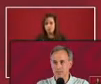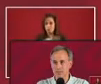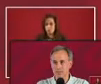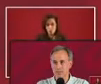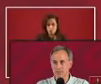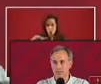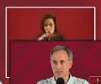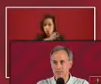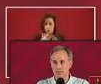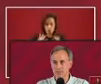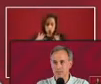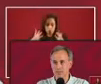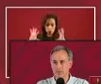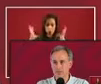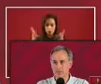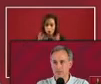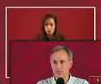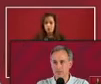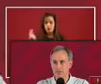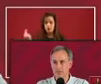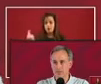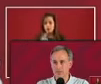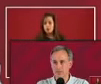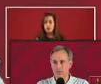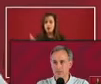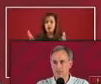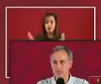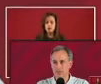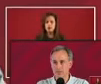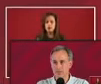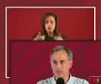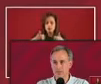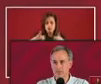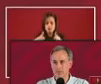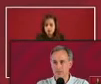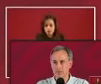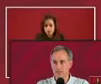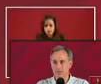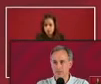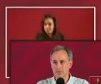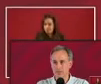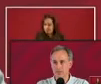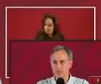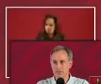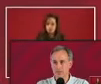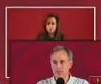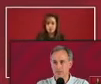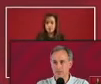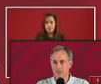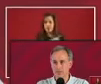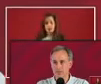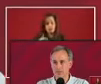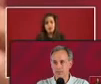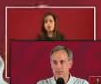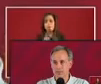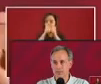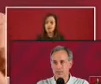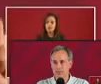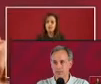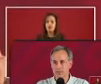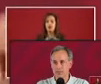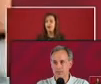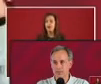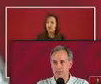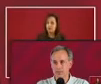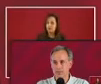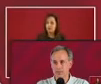público, lo hagan ya y lo hagan de manera enérgica. Quédate en casa. Es muy simple el